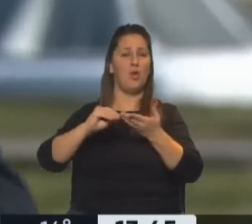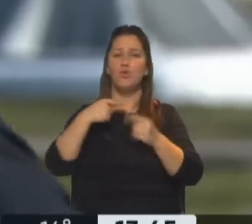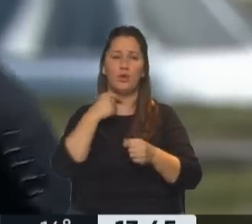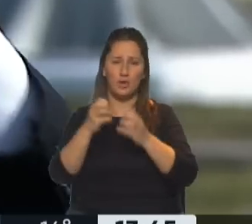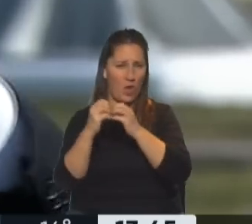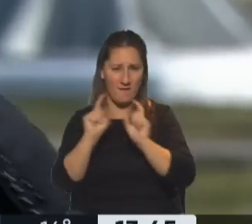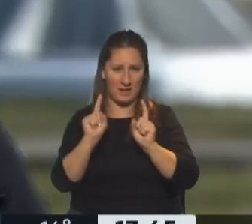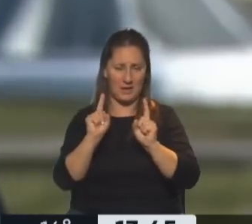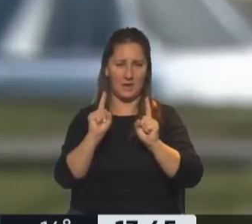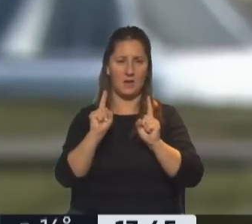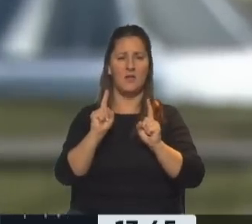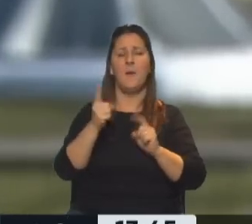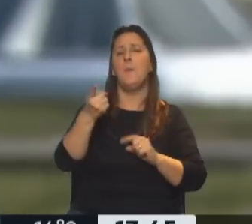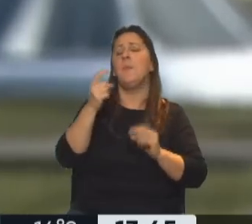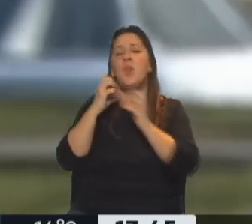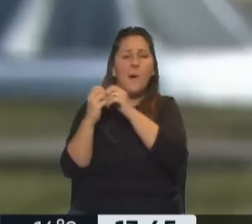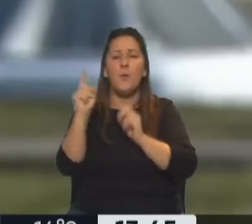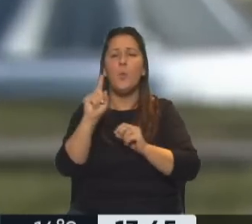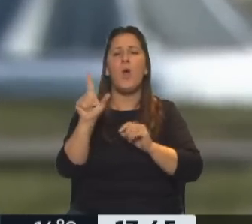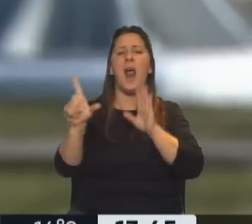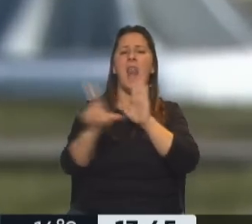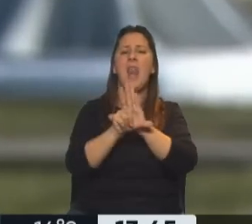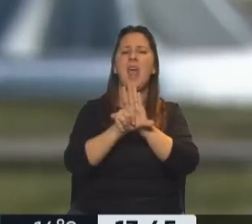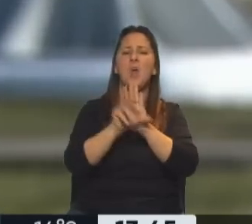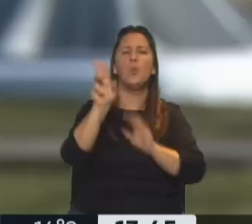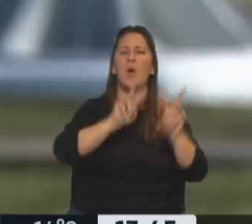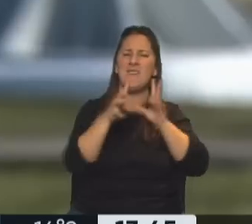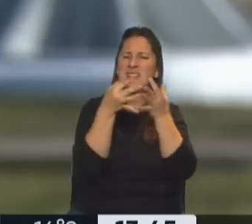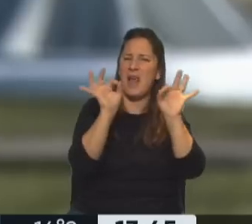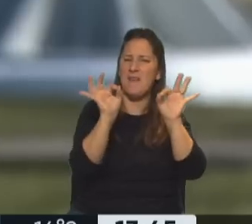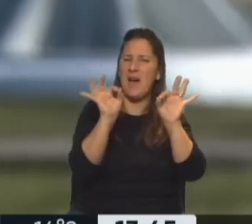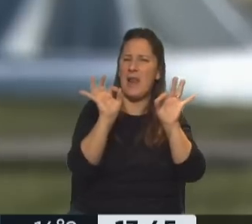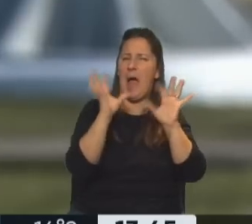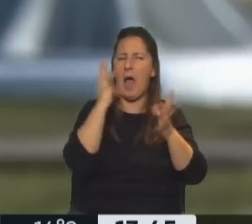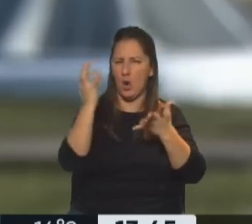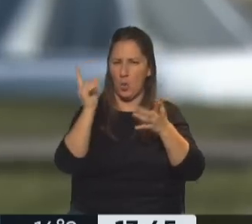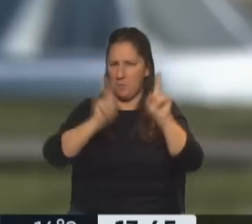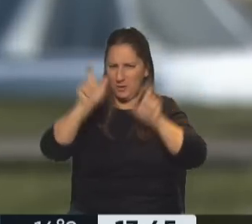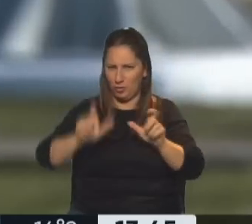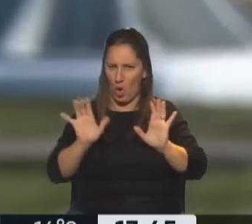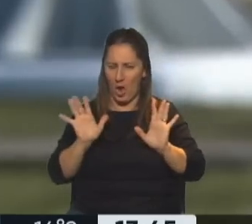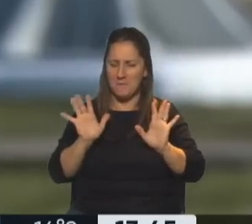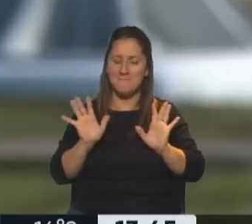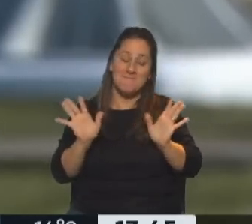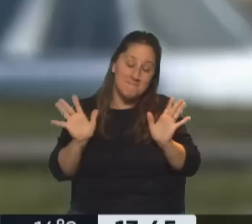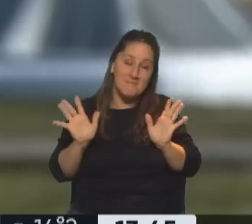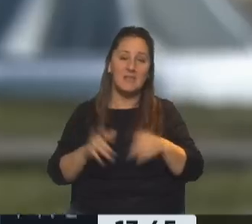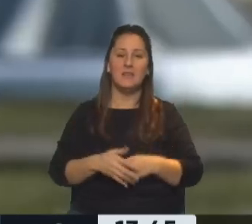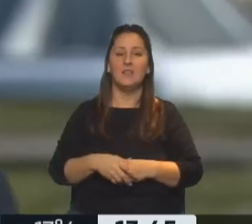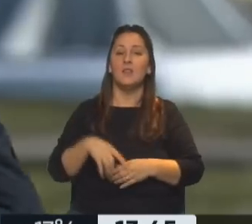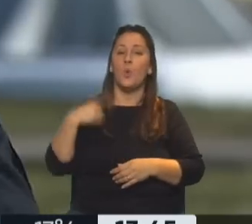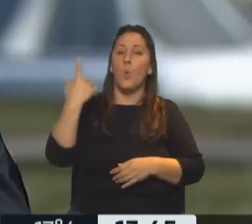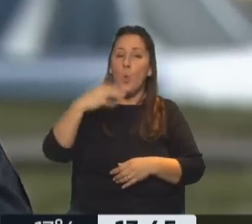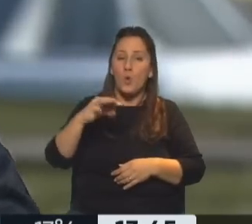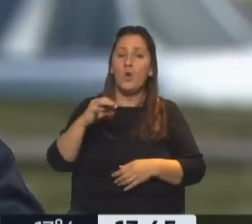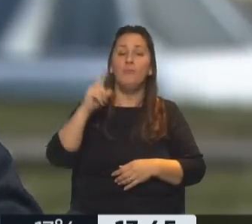tratar, con el argumento de que supuestamente esa ley buscaba la impunidad de alguien. Lo cierto es que lo único que